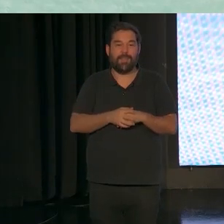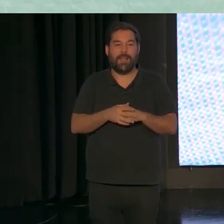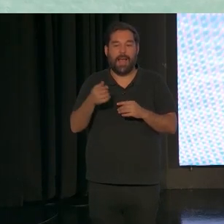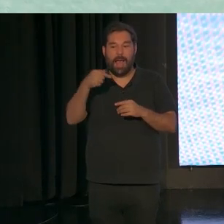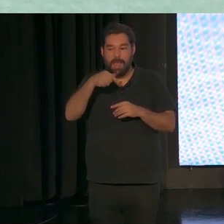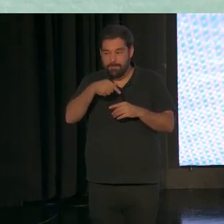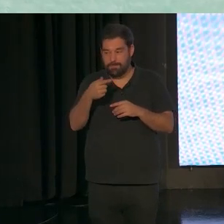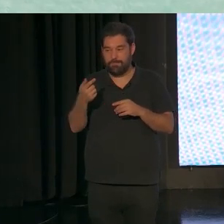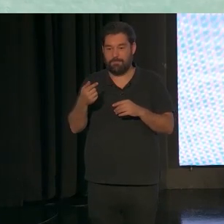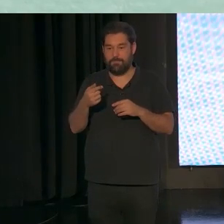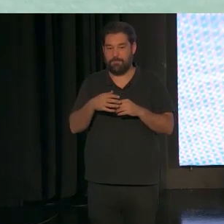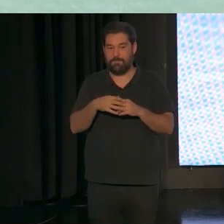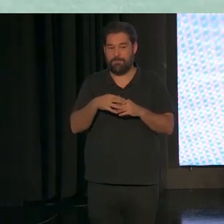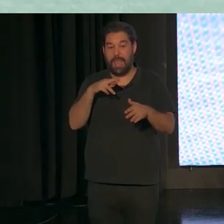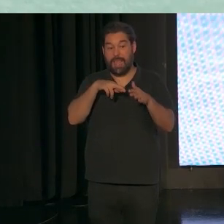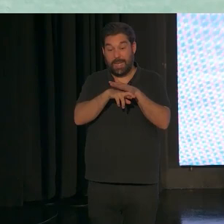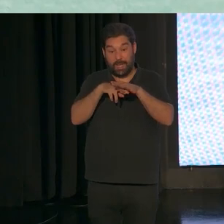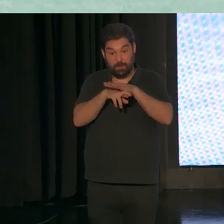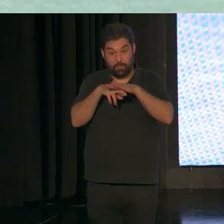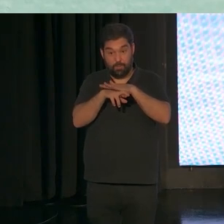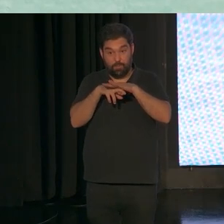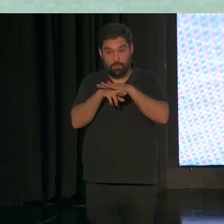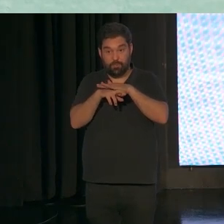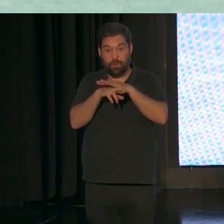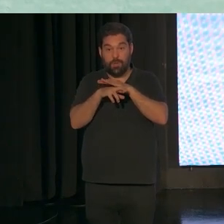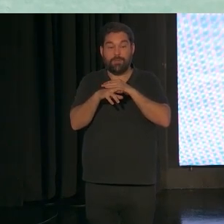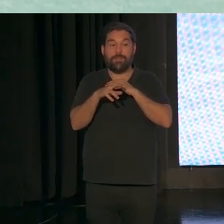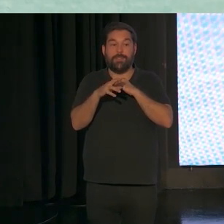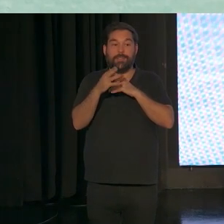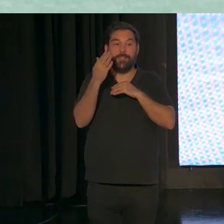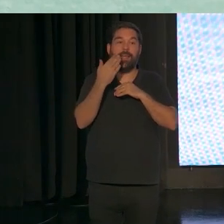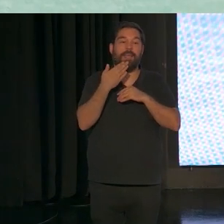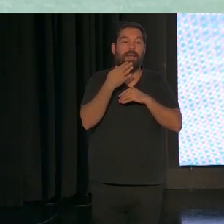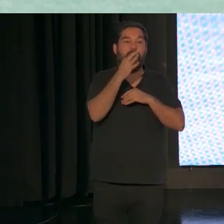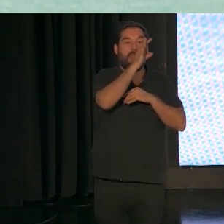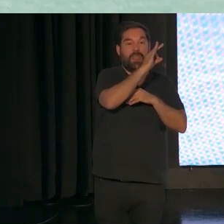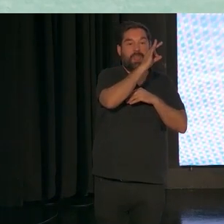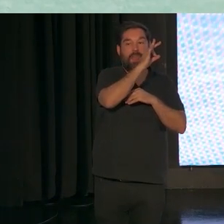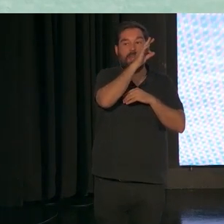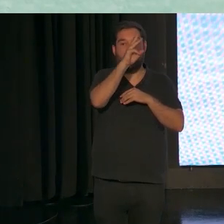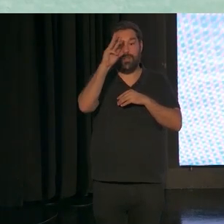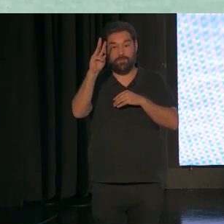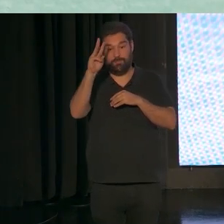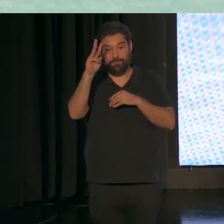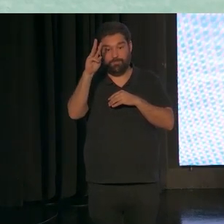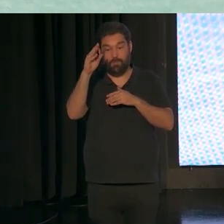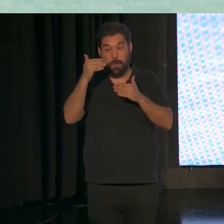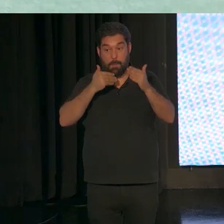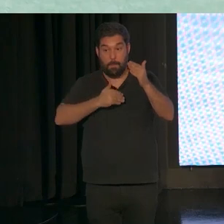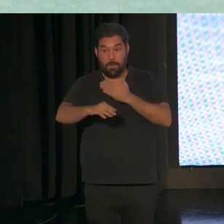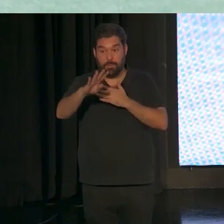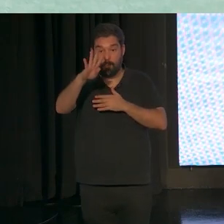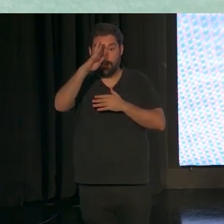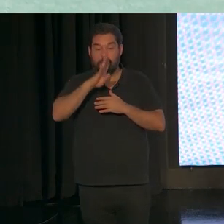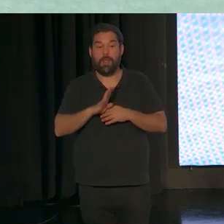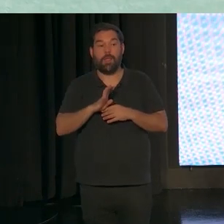aumentar muchísimo los recursos en el 03 en los próximos 4 años de tal forma que según comunidades o